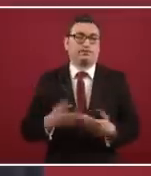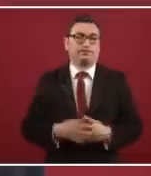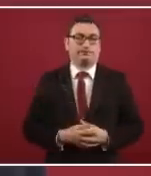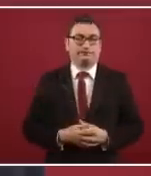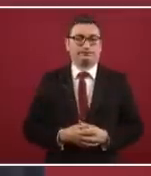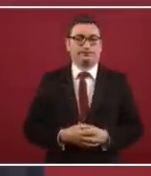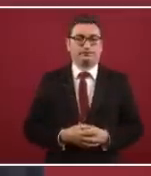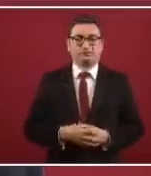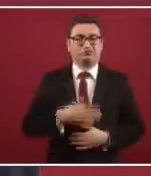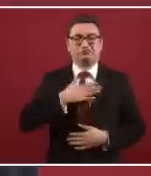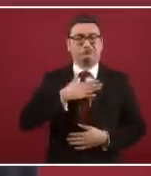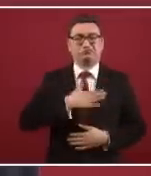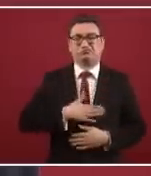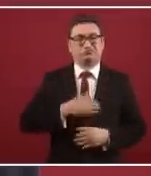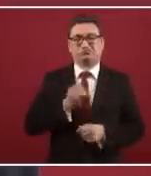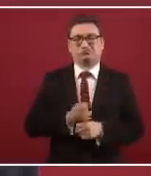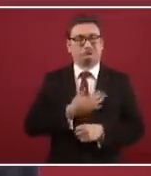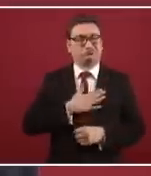Muy injusto,